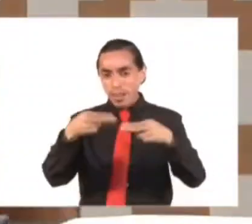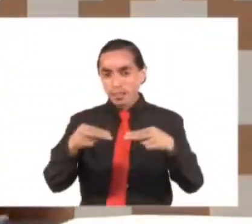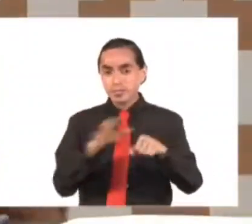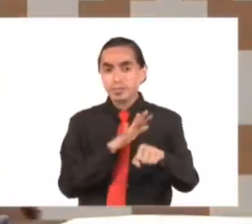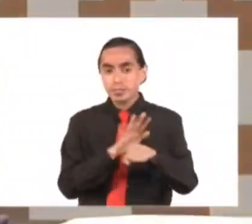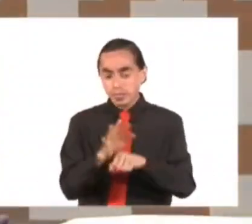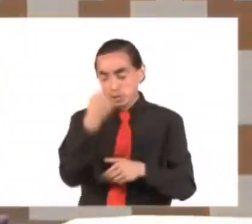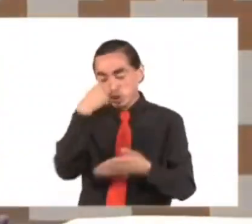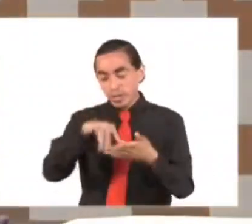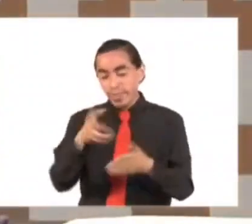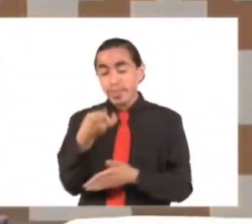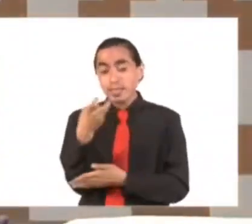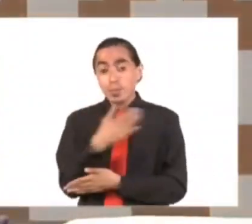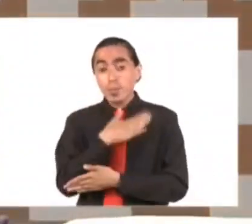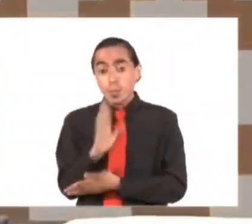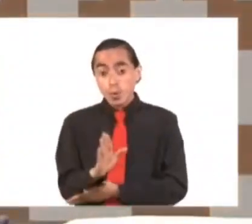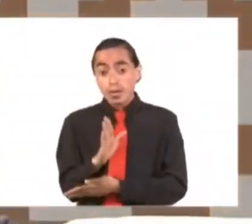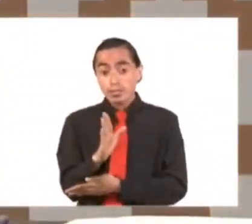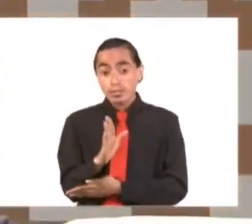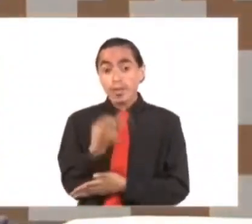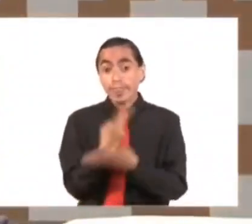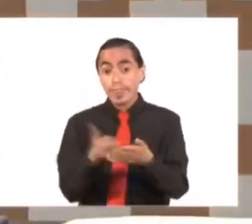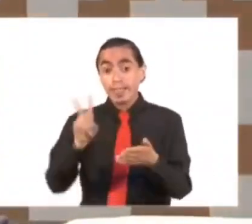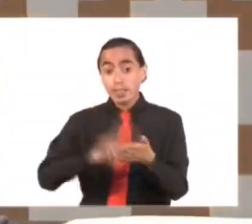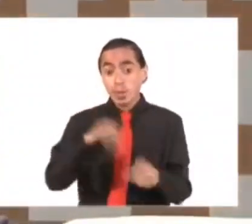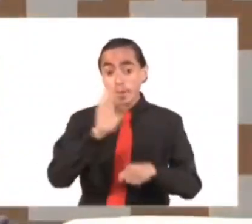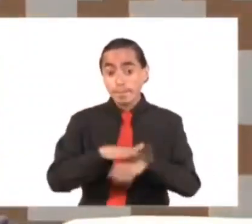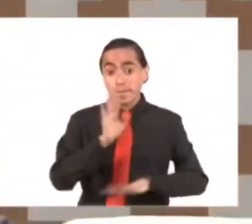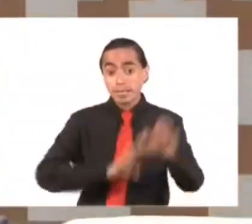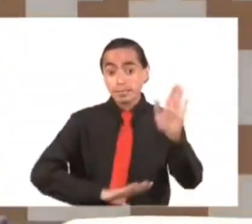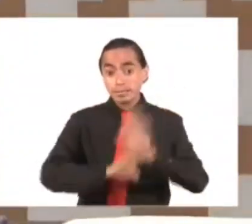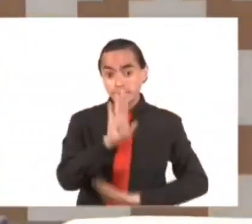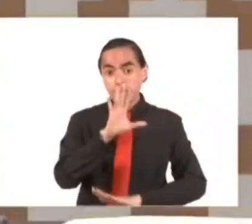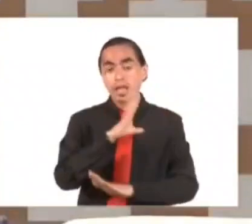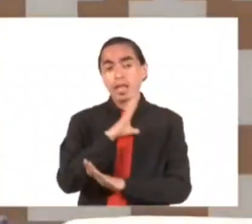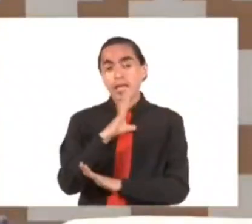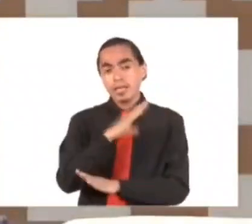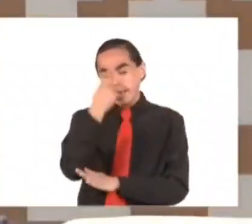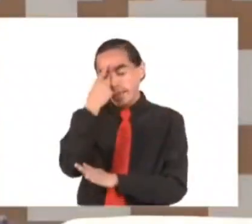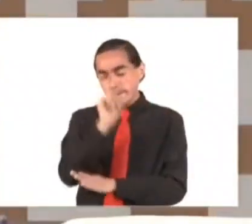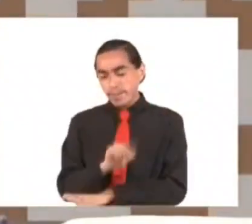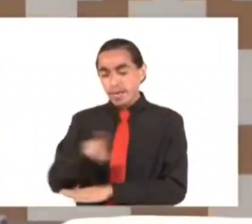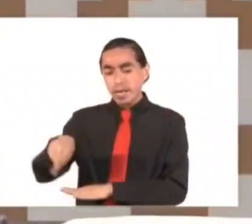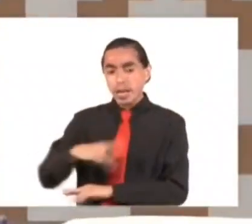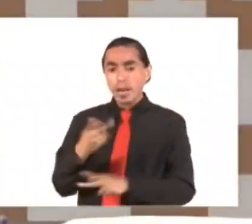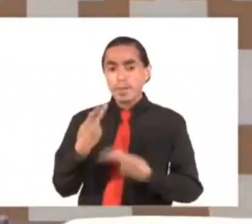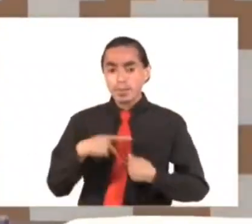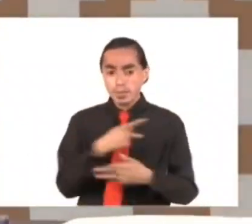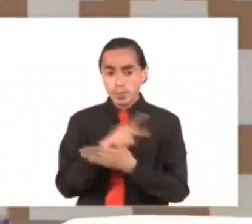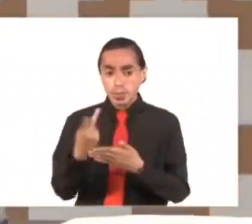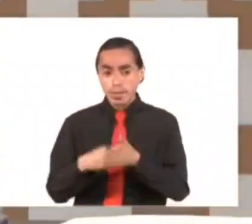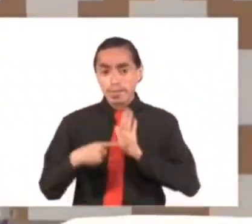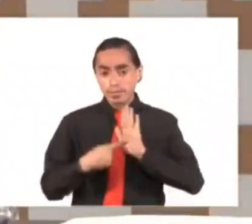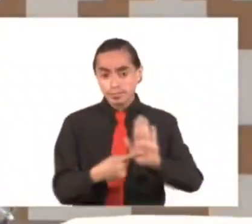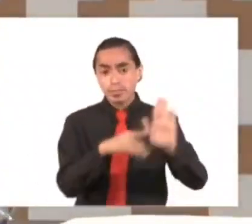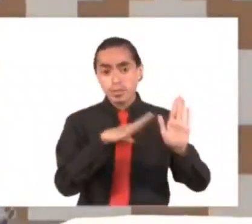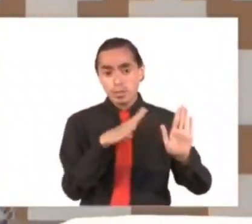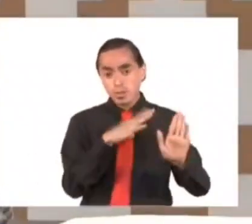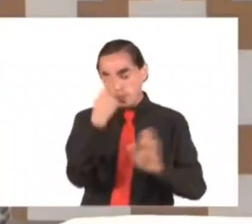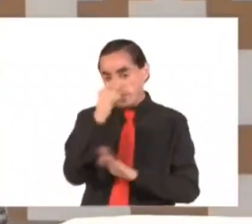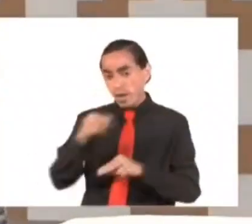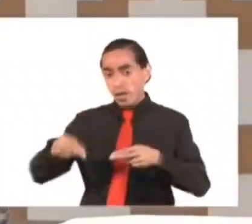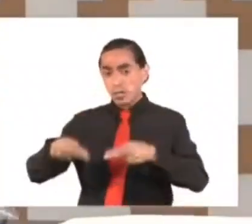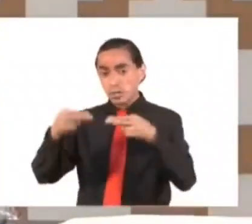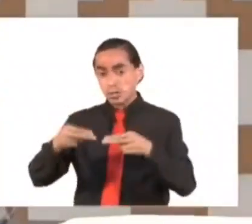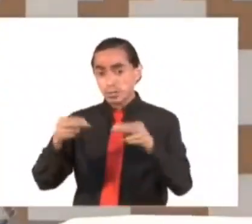No solo incrementamos al doble el metraje mínimo para que alguien pudiera presentar el Programa Interno de Protección Civil, haciendo que los